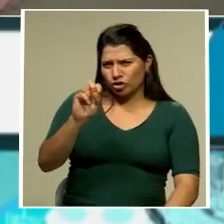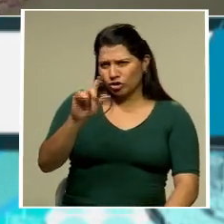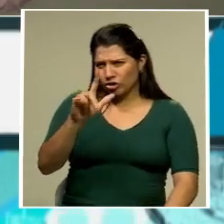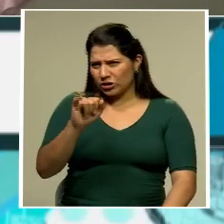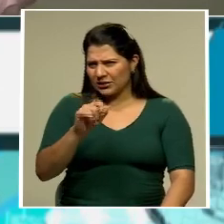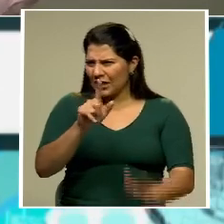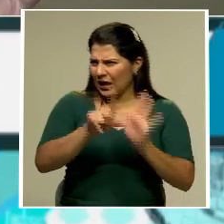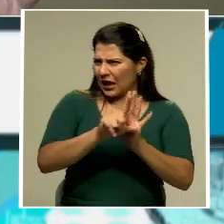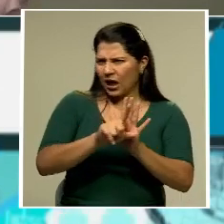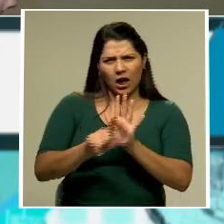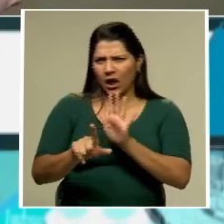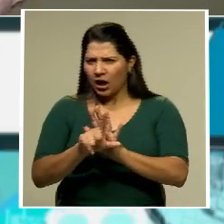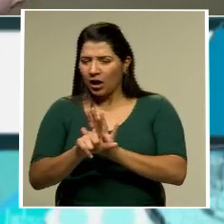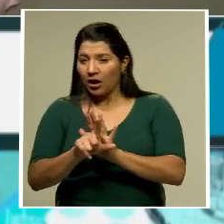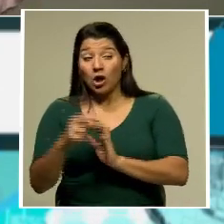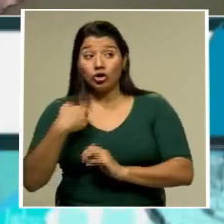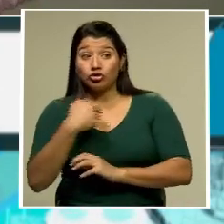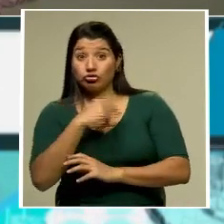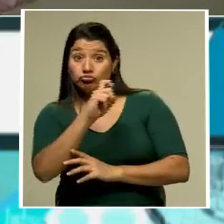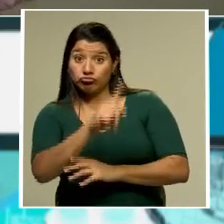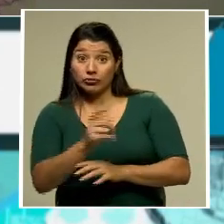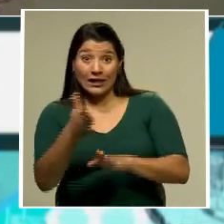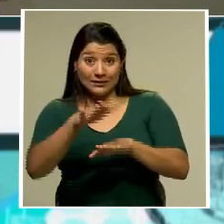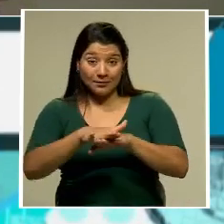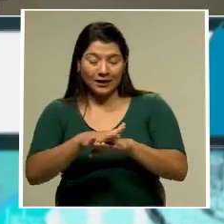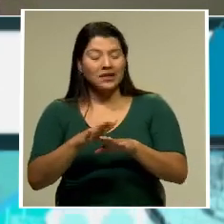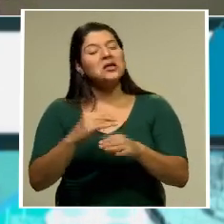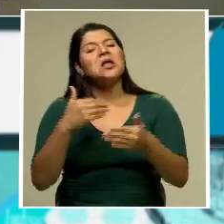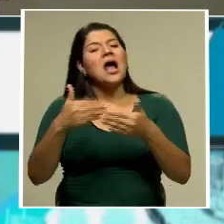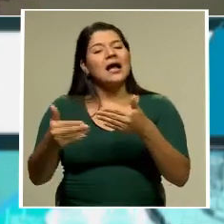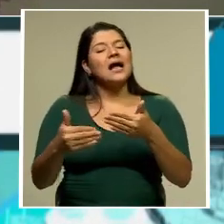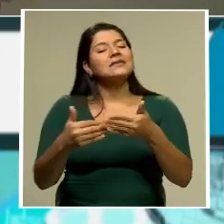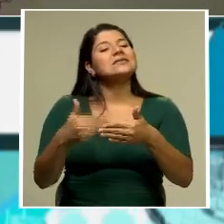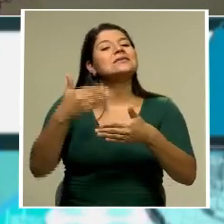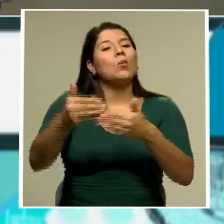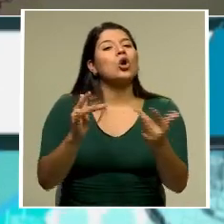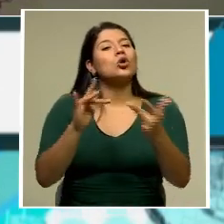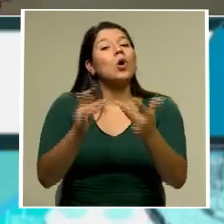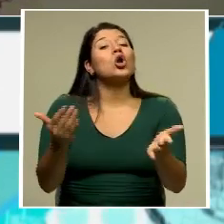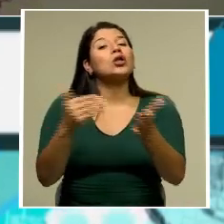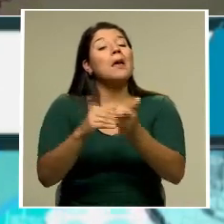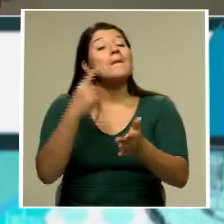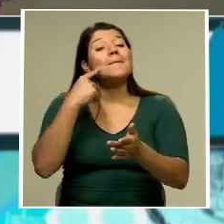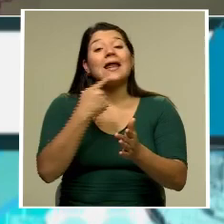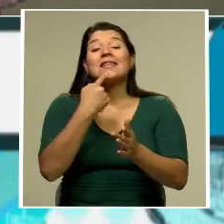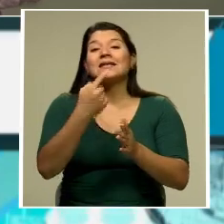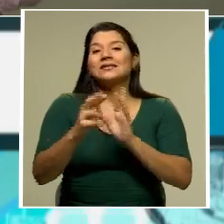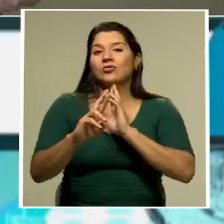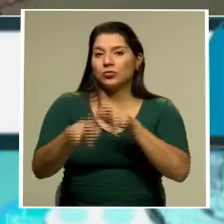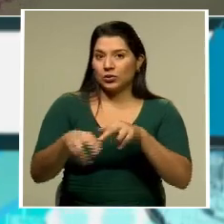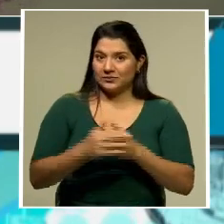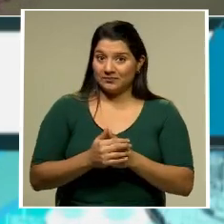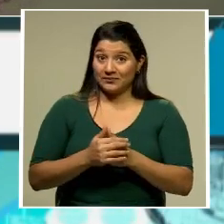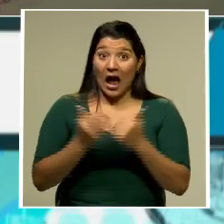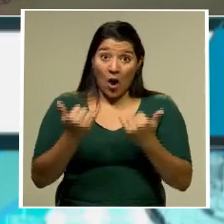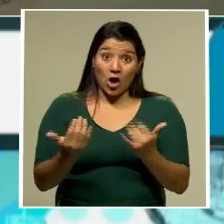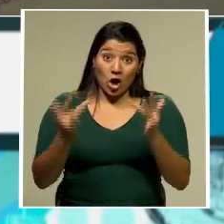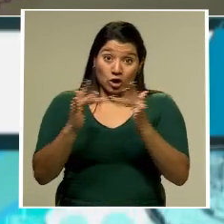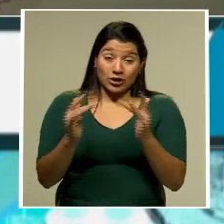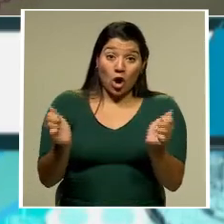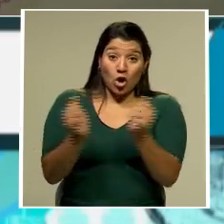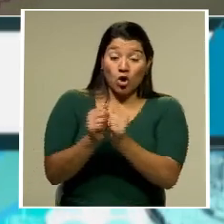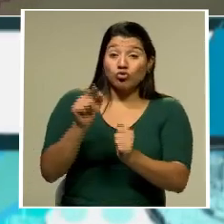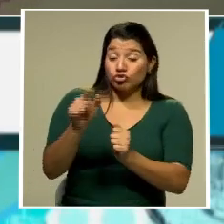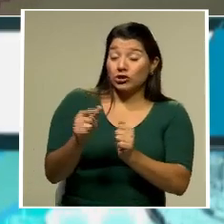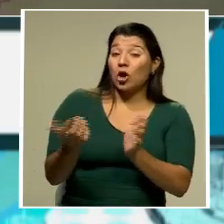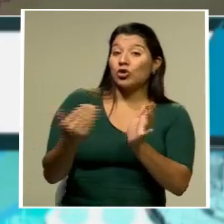no ilegal. Consultamos a unos expertos y ya vamos a tener en cuestión de minutos la reacción de los mismos. De momento regresamos con ustedes